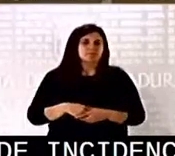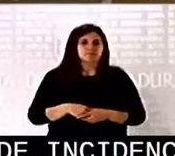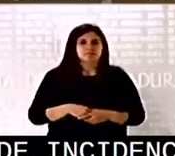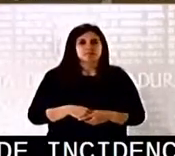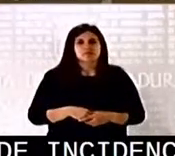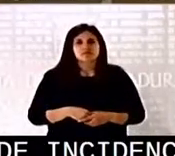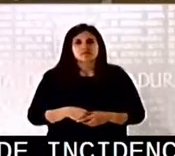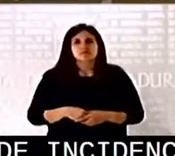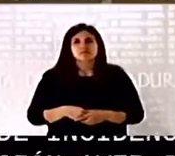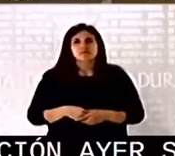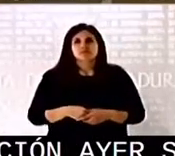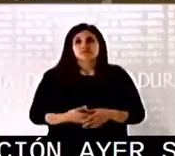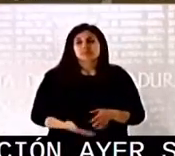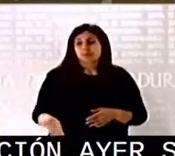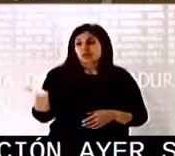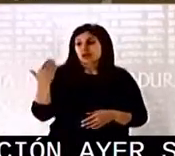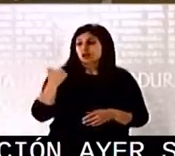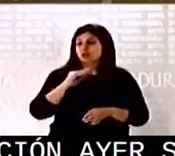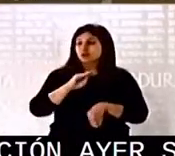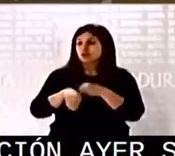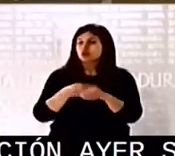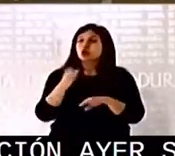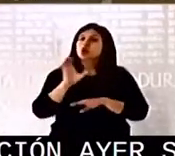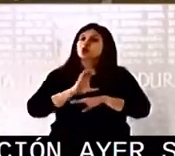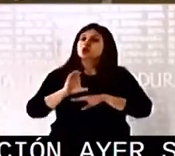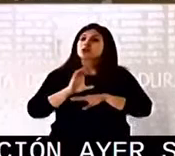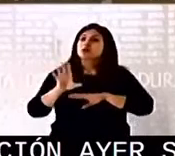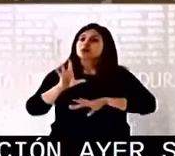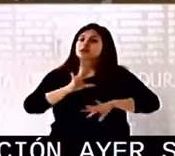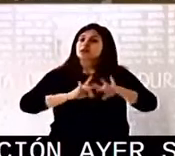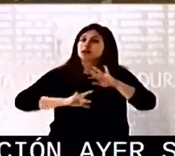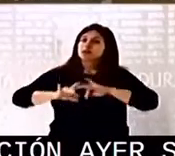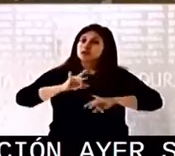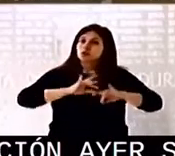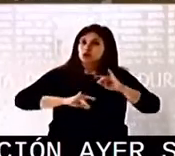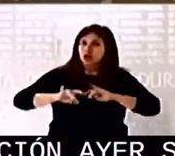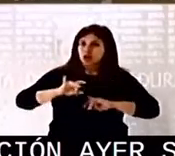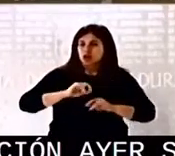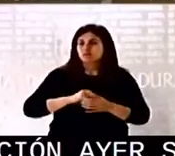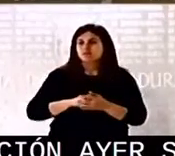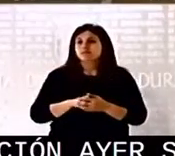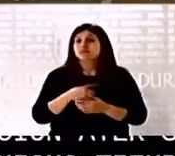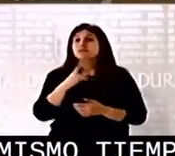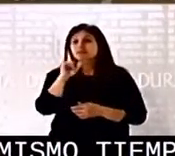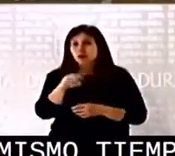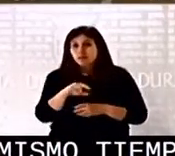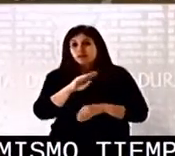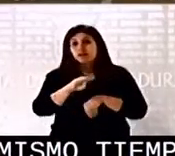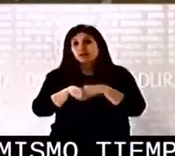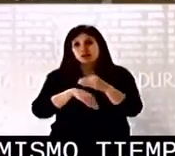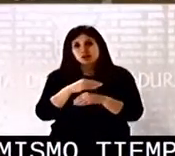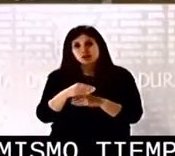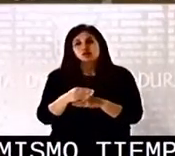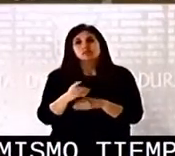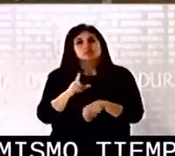Ayer se celebró un Consejo Interterritorial al mismo tiempo que se celebraba